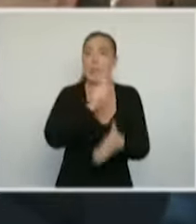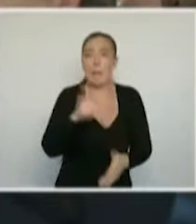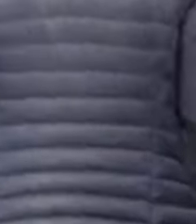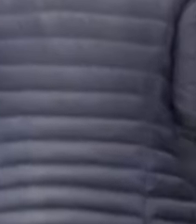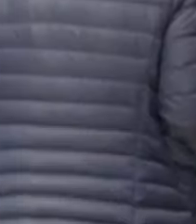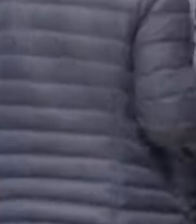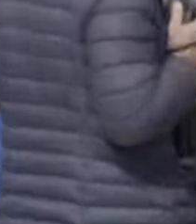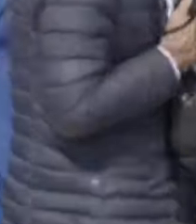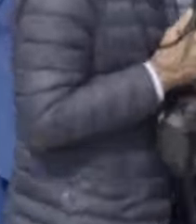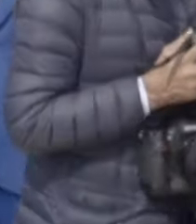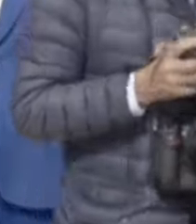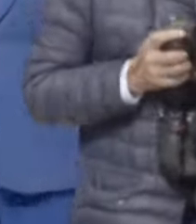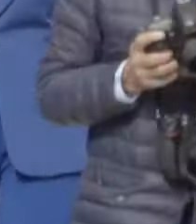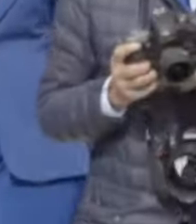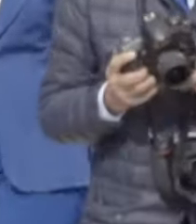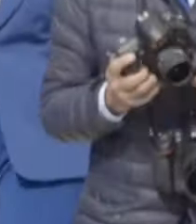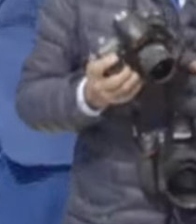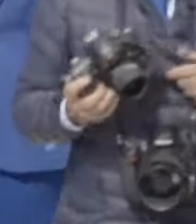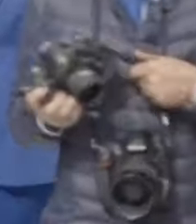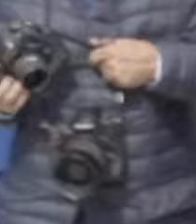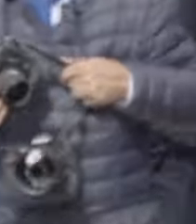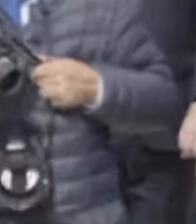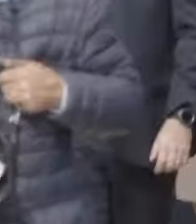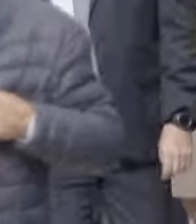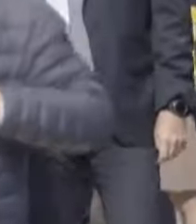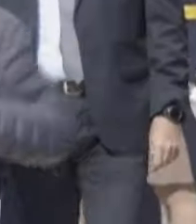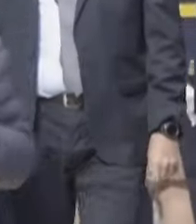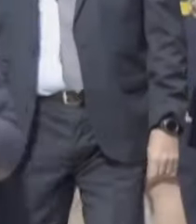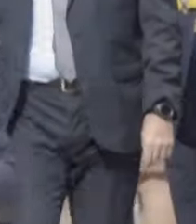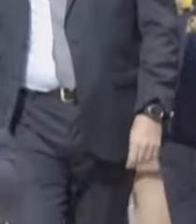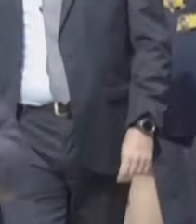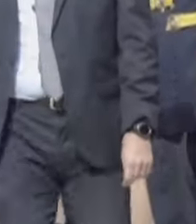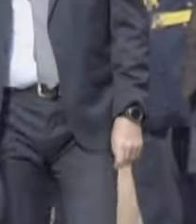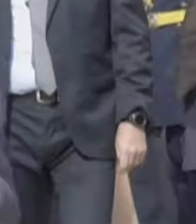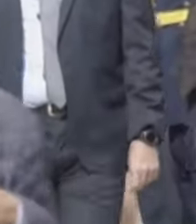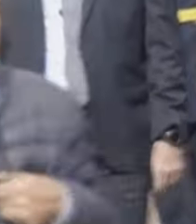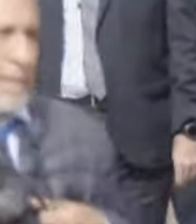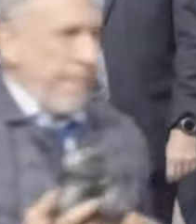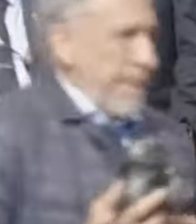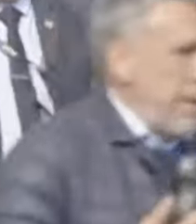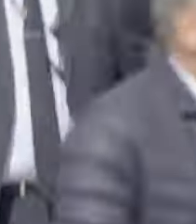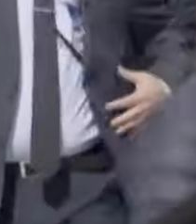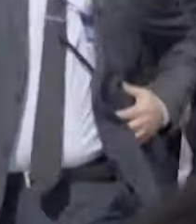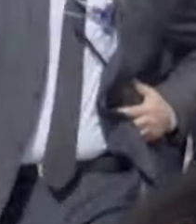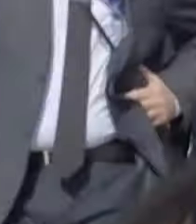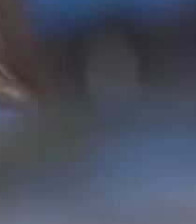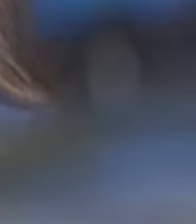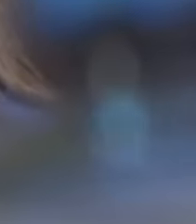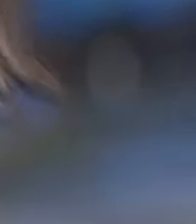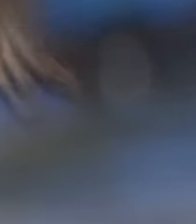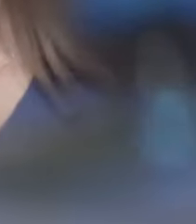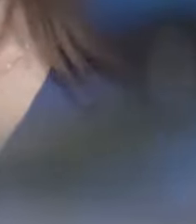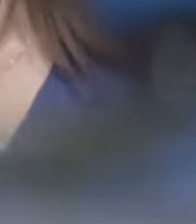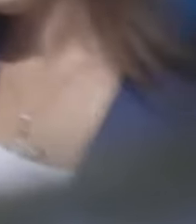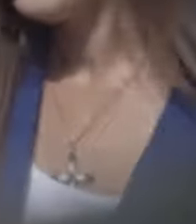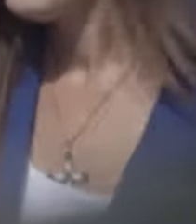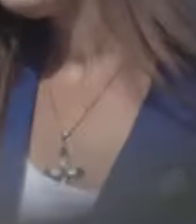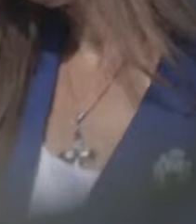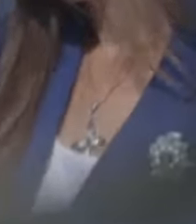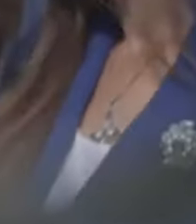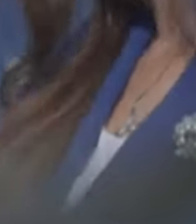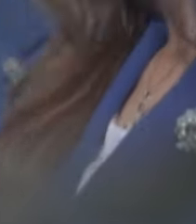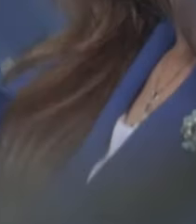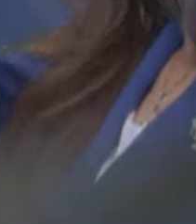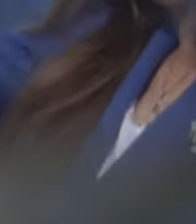sirve? Milei celebró el lunes como una hazaña histórica el primer trimestre con superávit financiero que registra